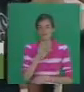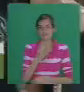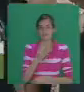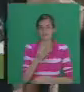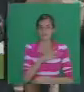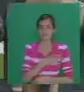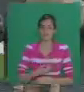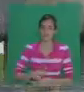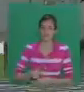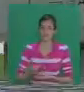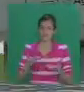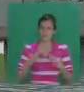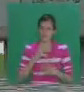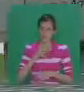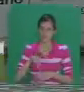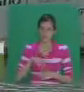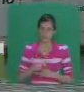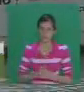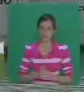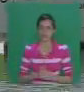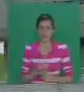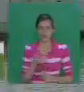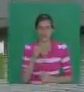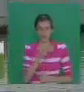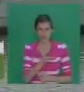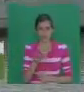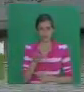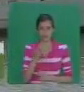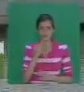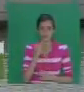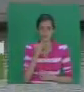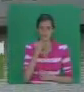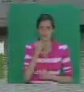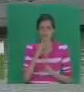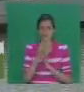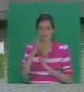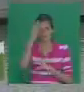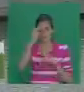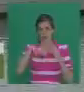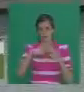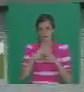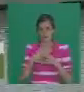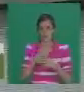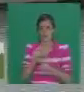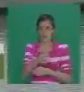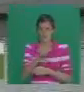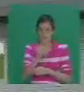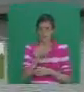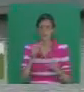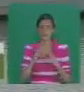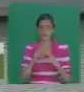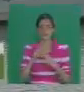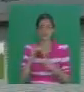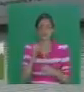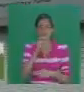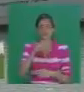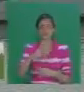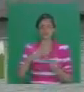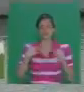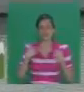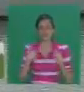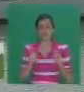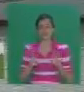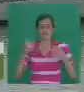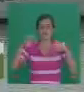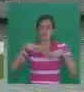el presidente nos está dando a nosotros. Usted, como parte de Puerto Cabello, del sector pesquero, el conocimiento que tienen las personas que fueron afectadas por las